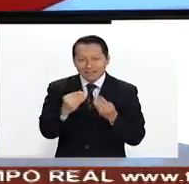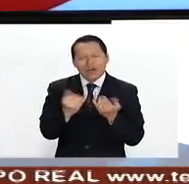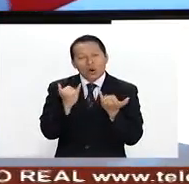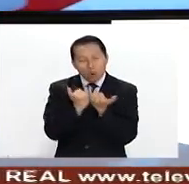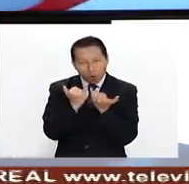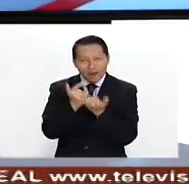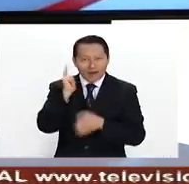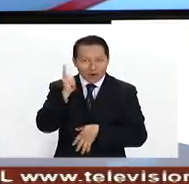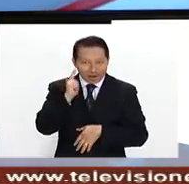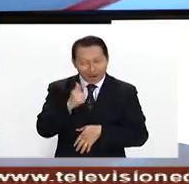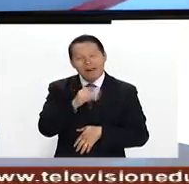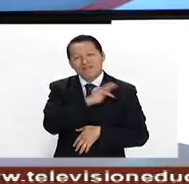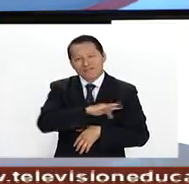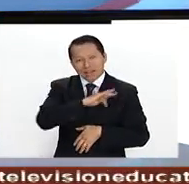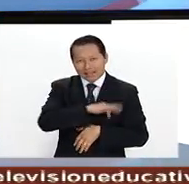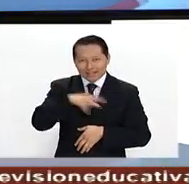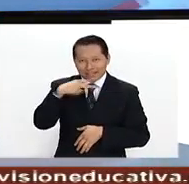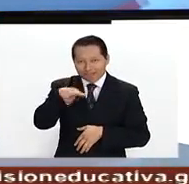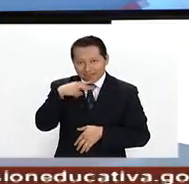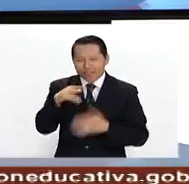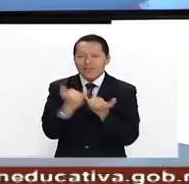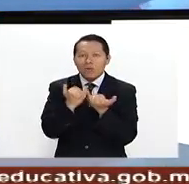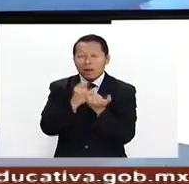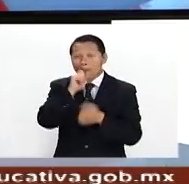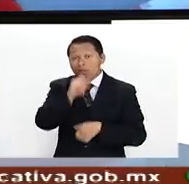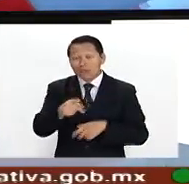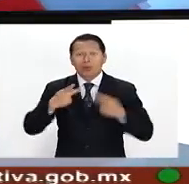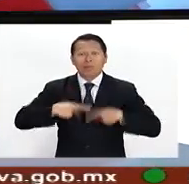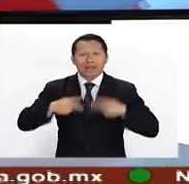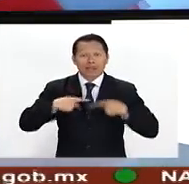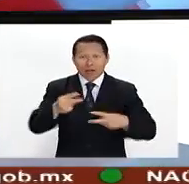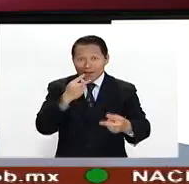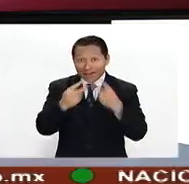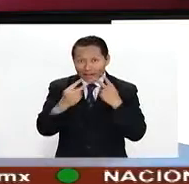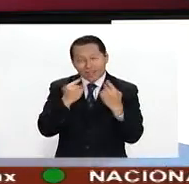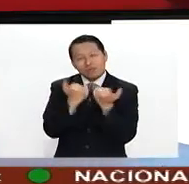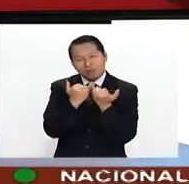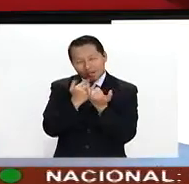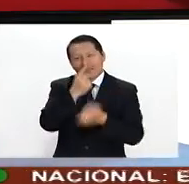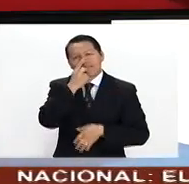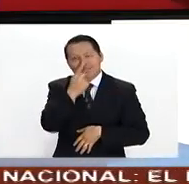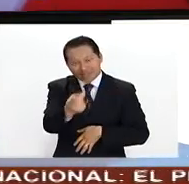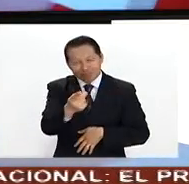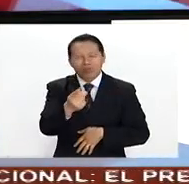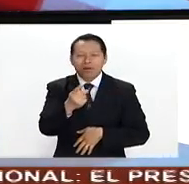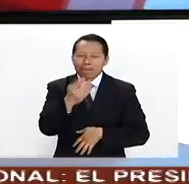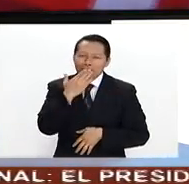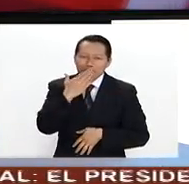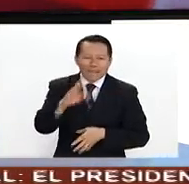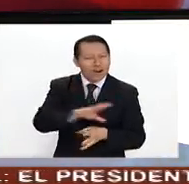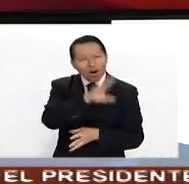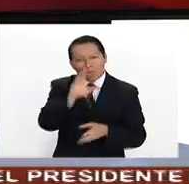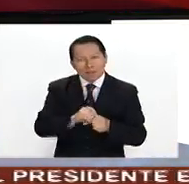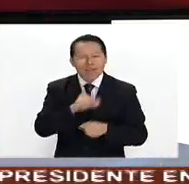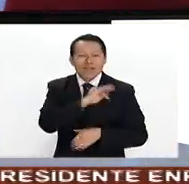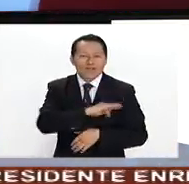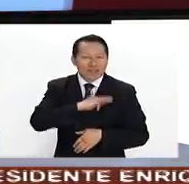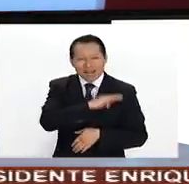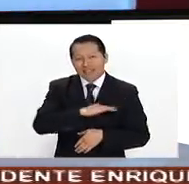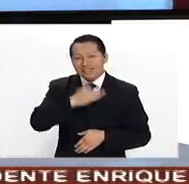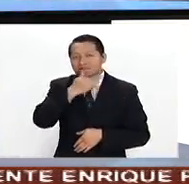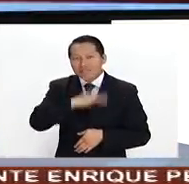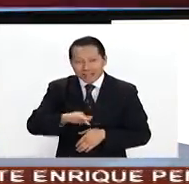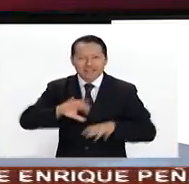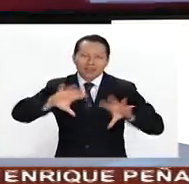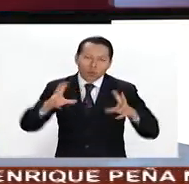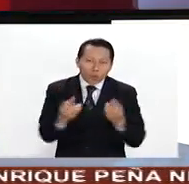feliz Navidad. También a todos los que nos ven desde sus casas, les deseamos que hayan tenido unas muy felices fiestas en